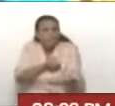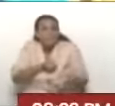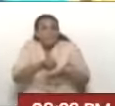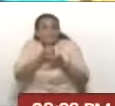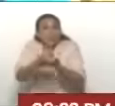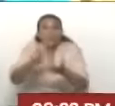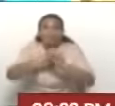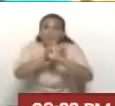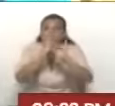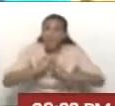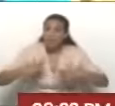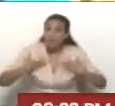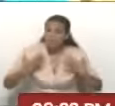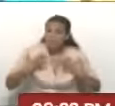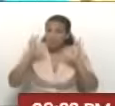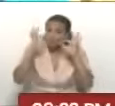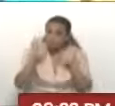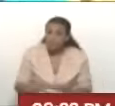de felicidad.